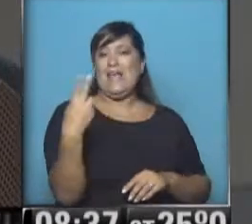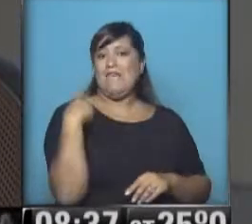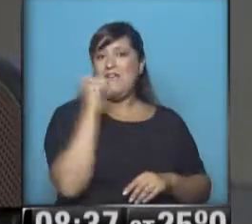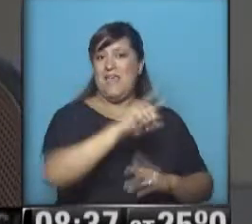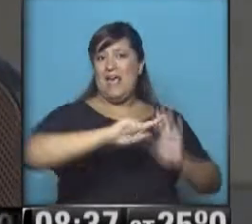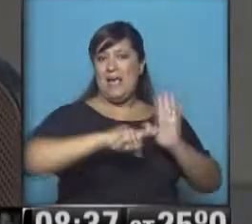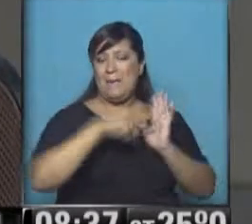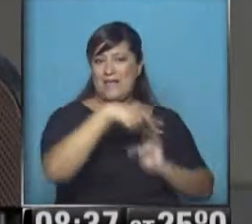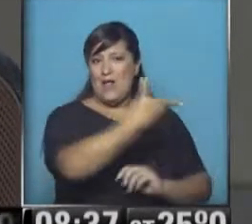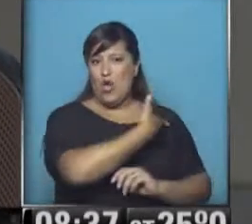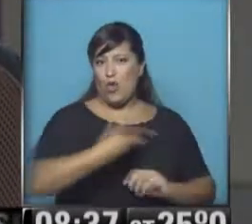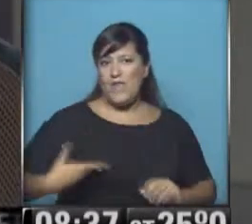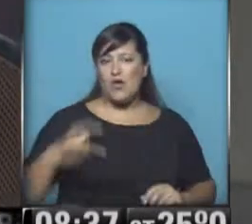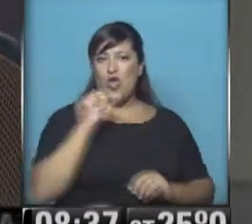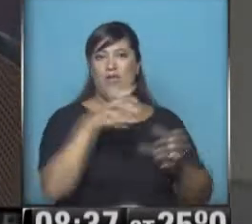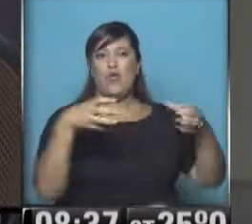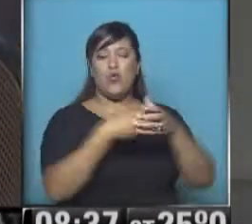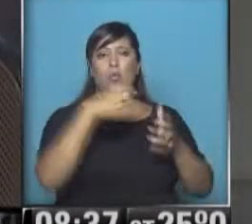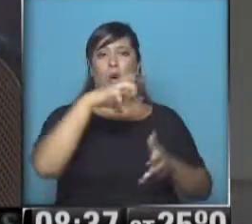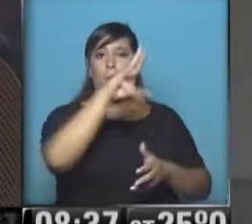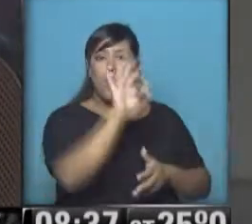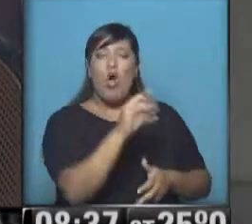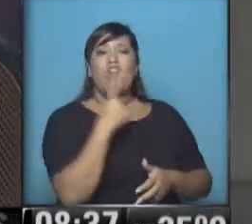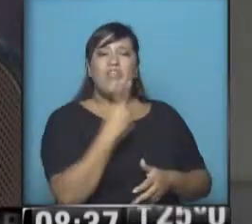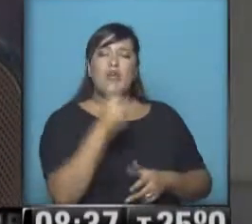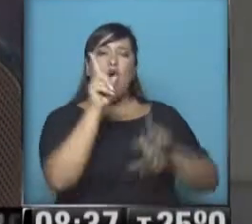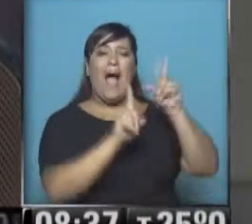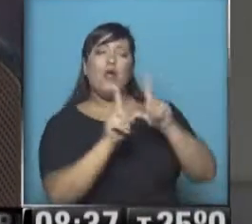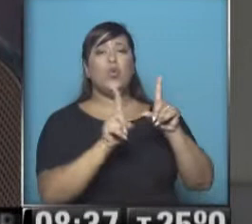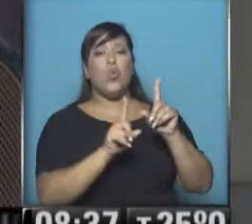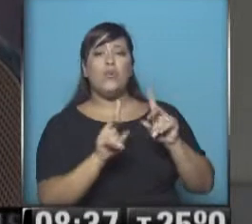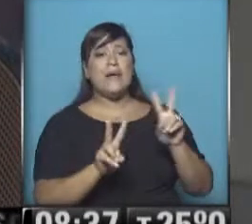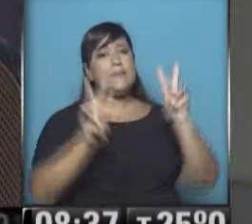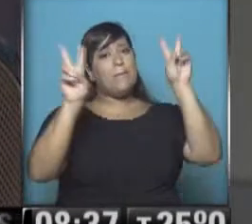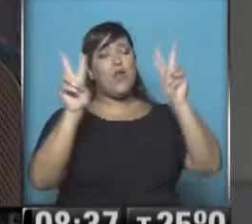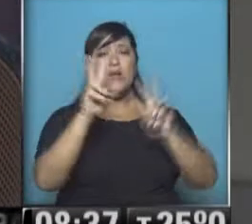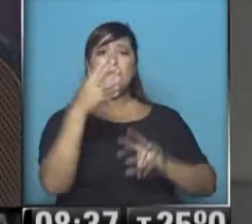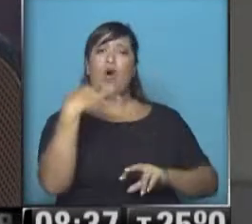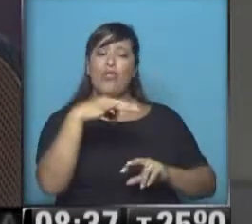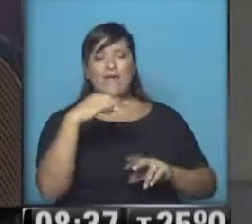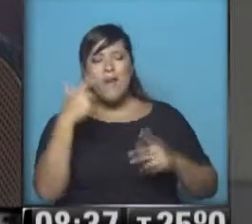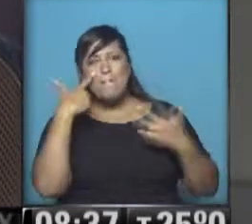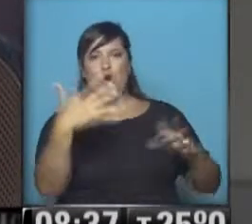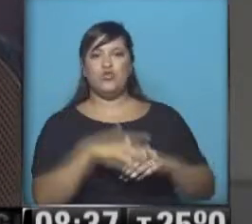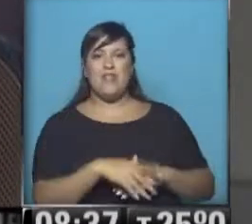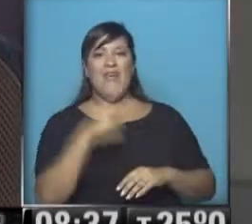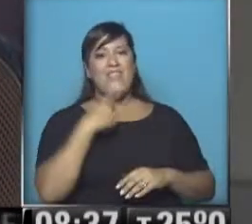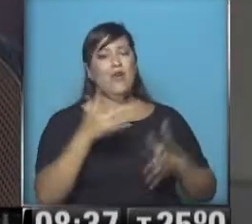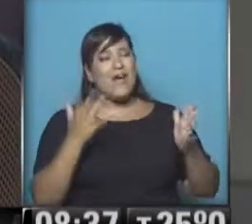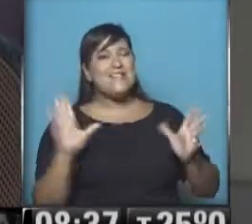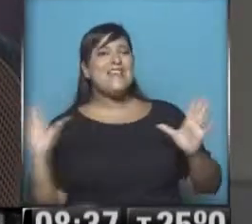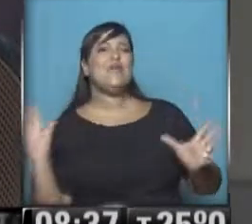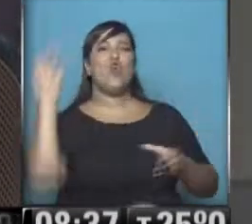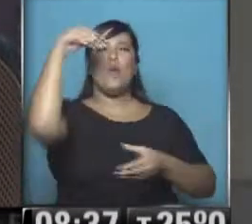porteño referente del pro dijo que hay algunas banderas del peronismo que hay que levantar si lo dijo así para celebrar la incorporación